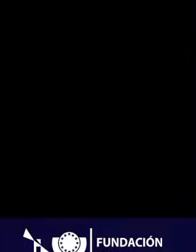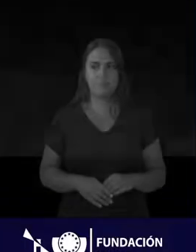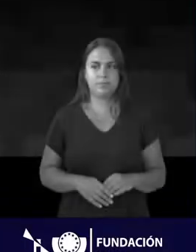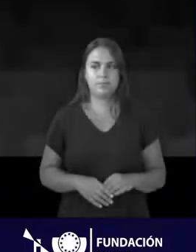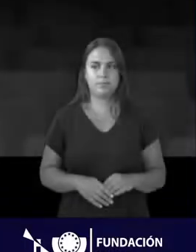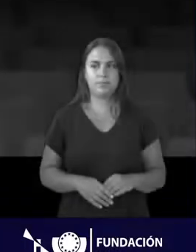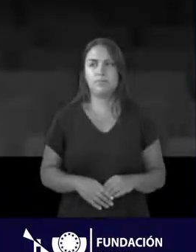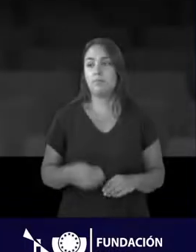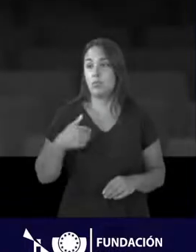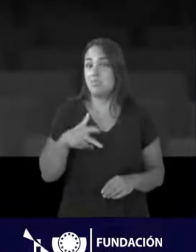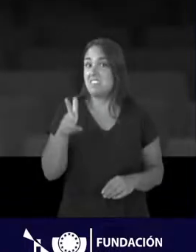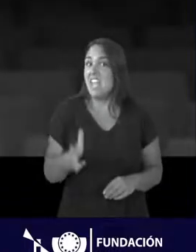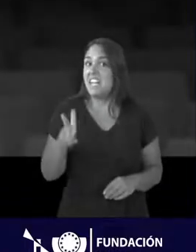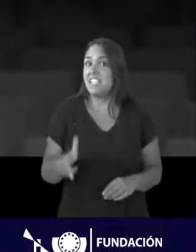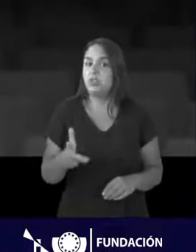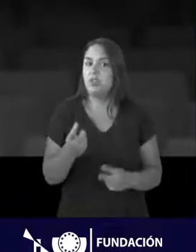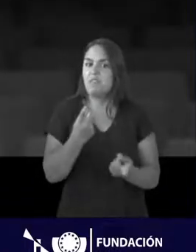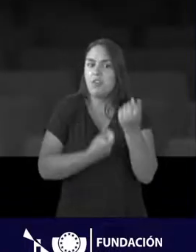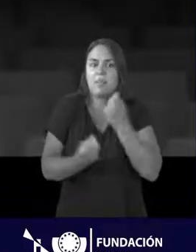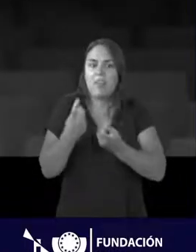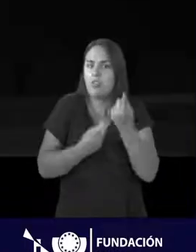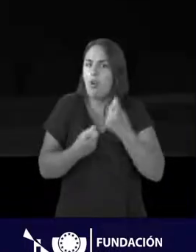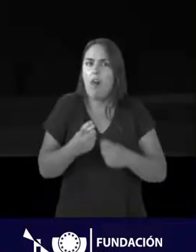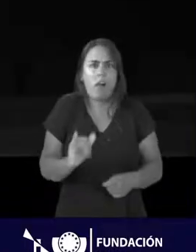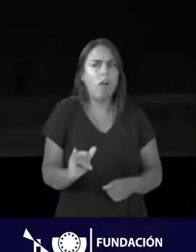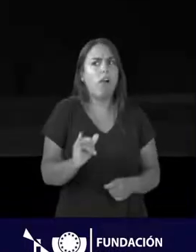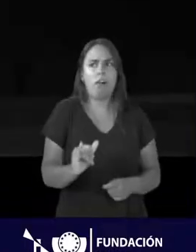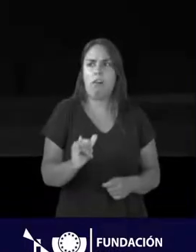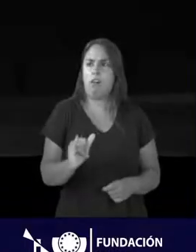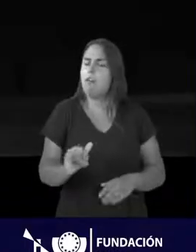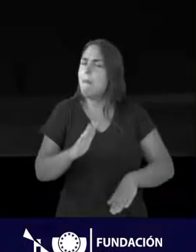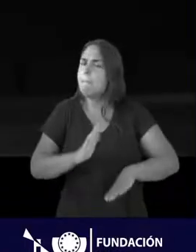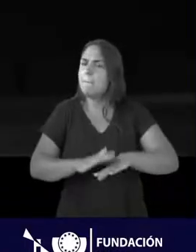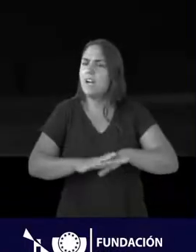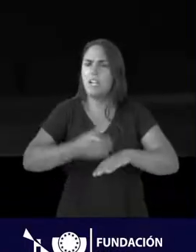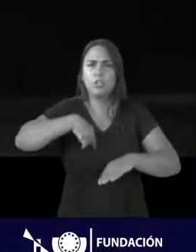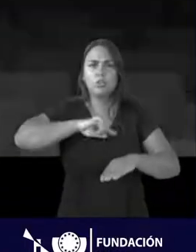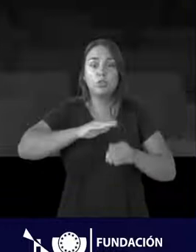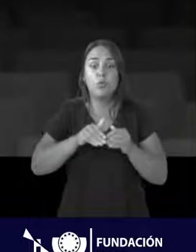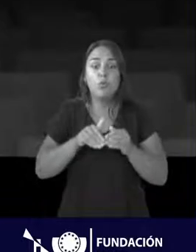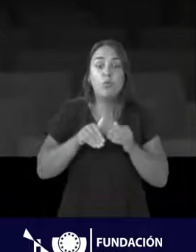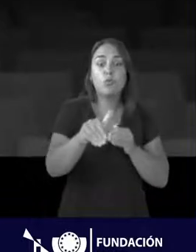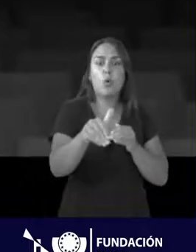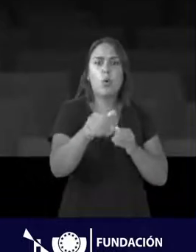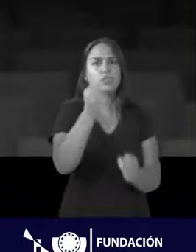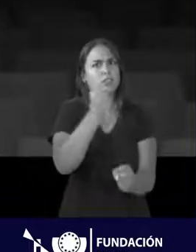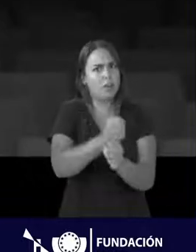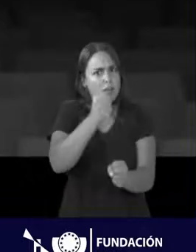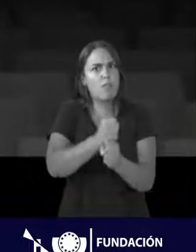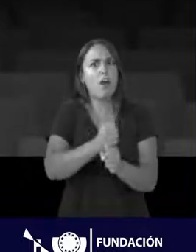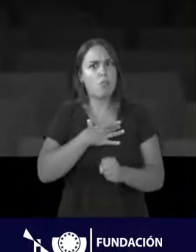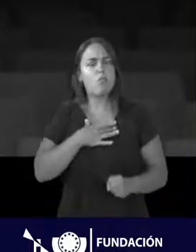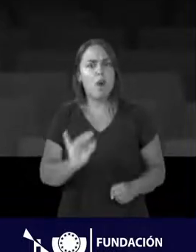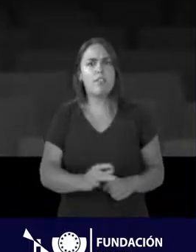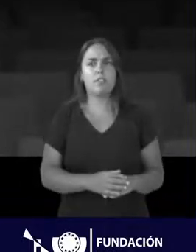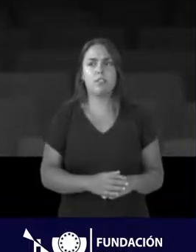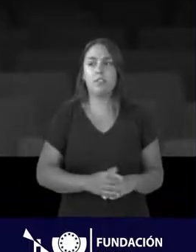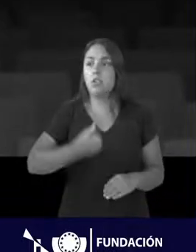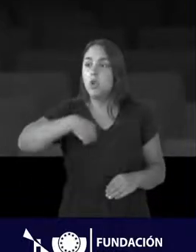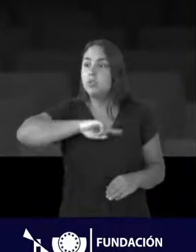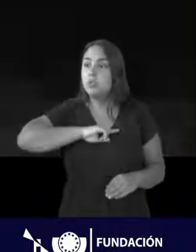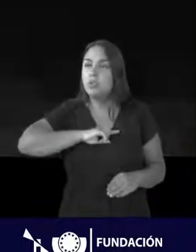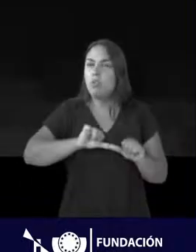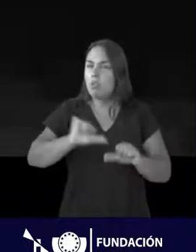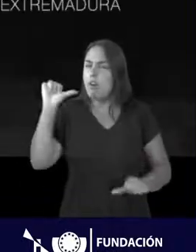activa Y tenemos derecho a informarnos para nuestro futuro un